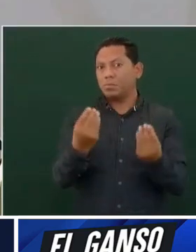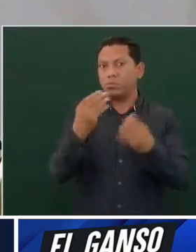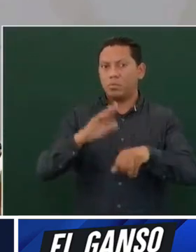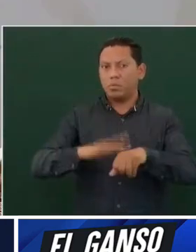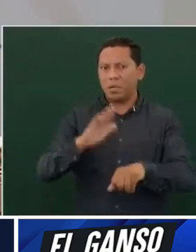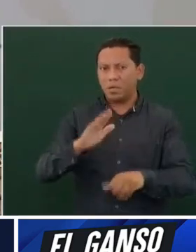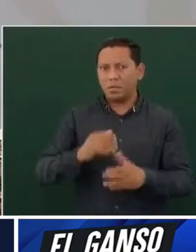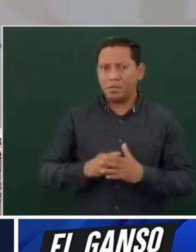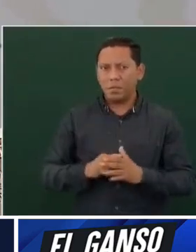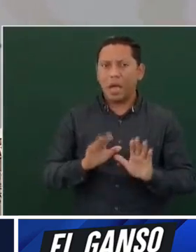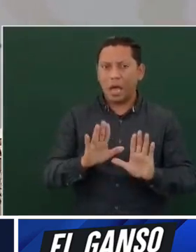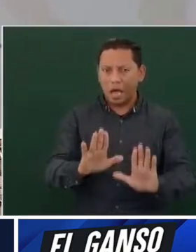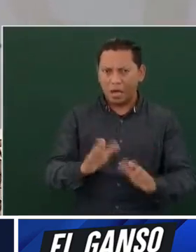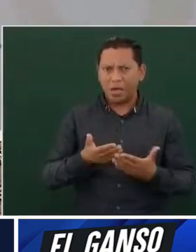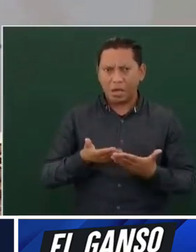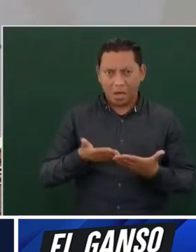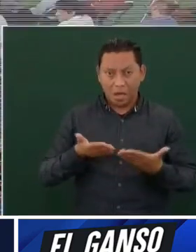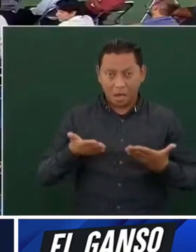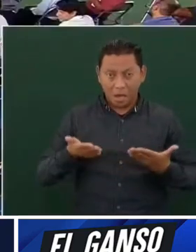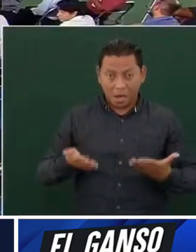Pero ahora aparece